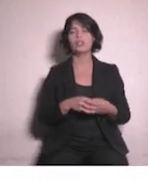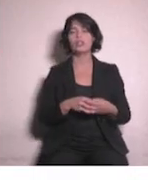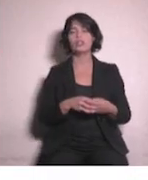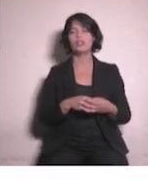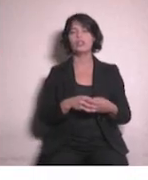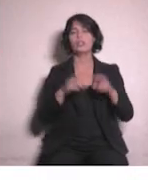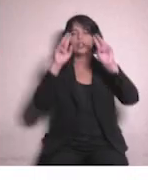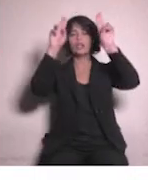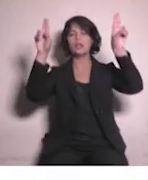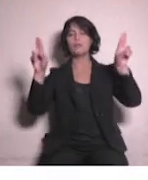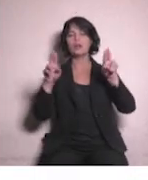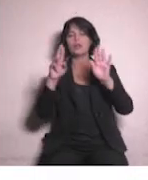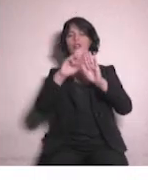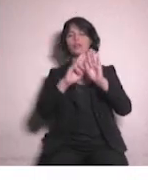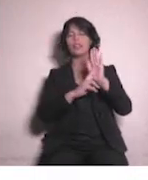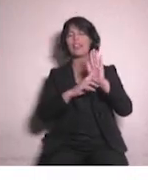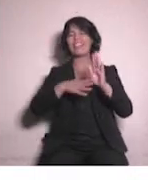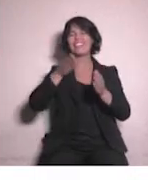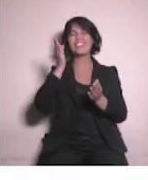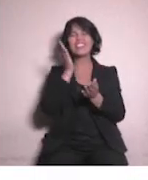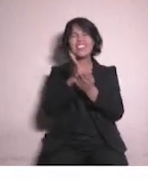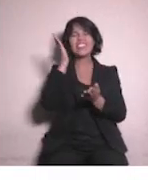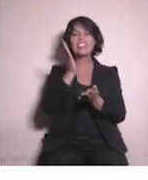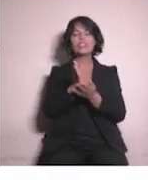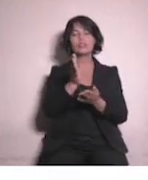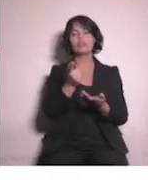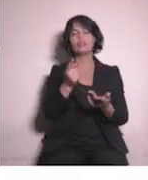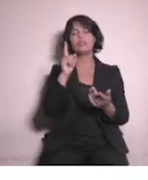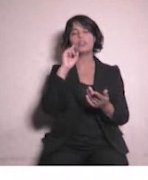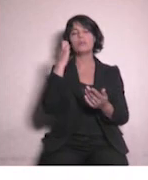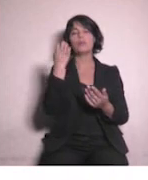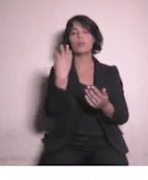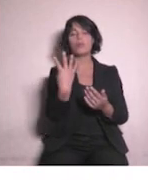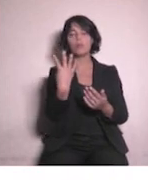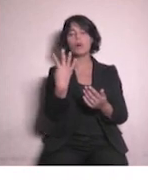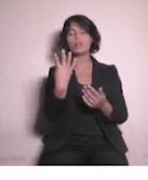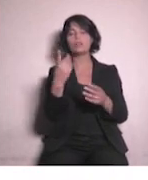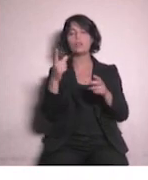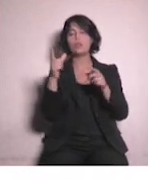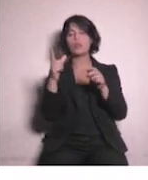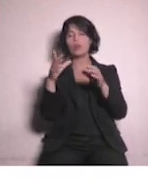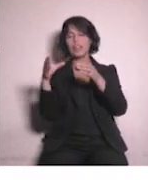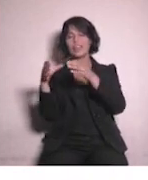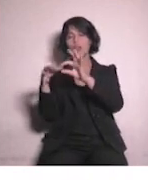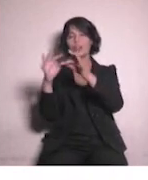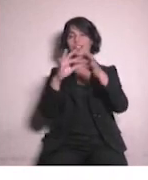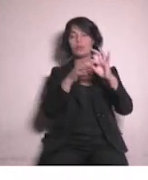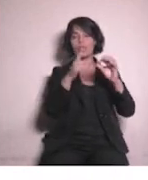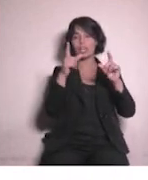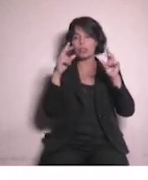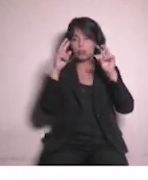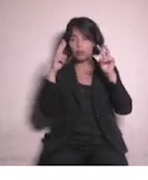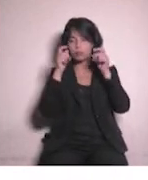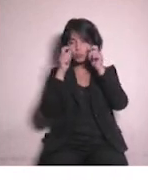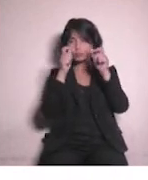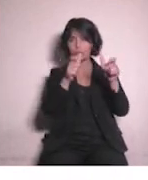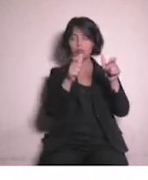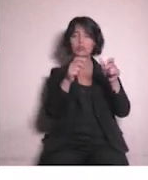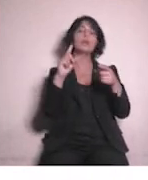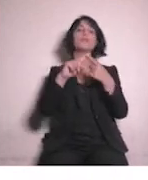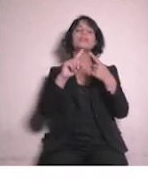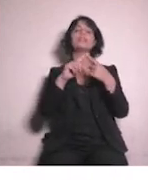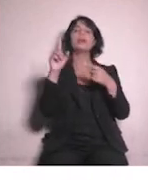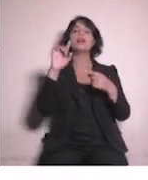El marco regulatorio es muy estricto, tenemos 4 organismos que nos supervisan y participan en el tema de inversiones,